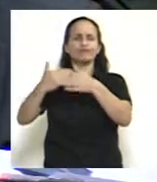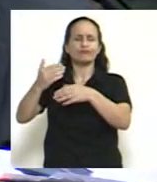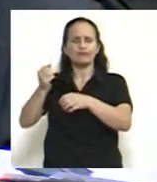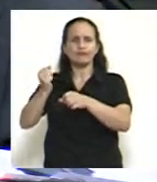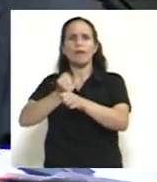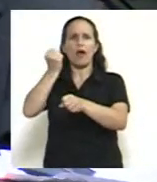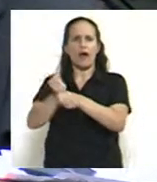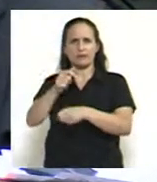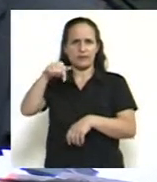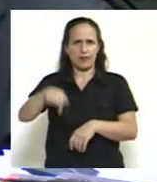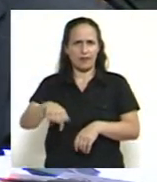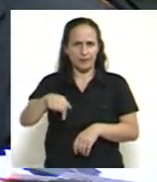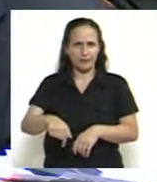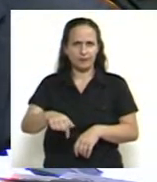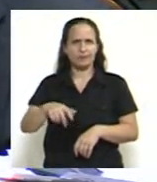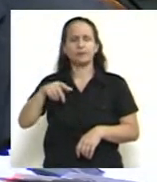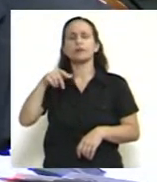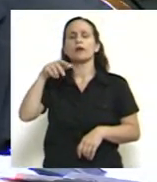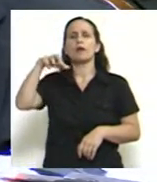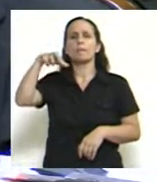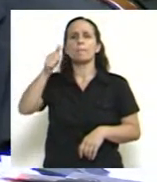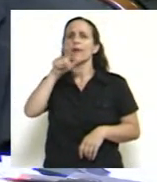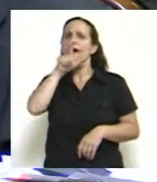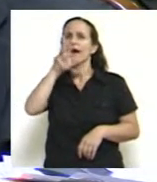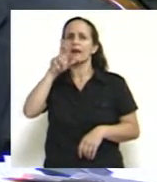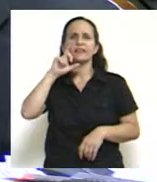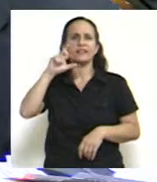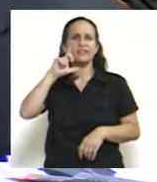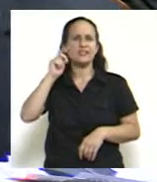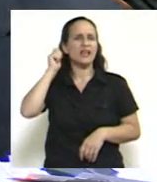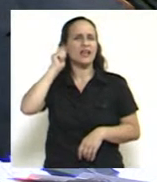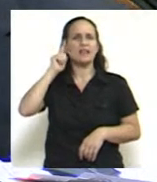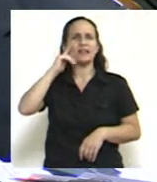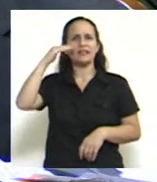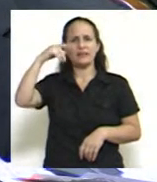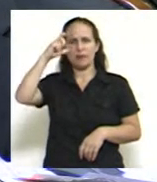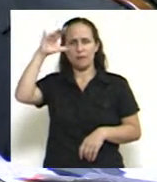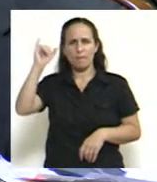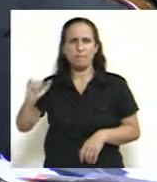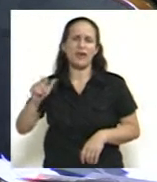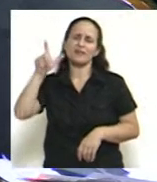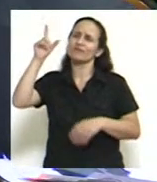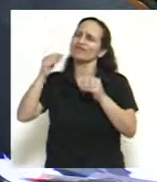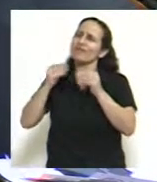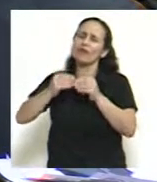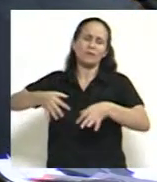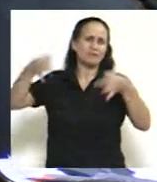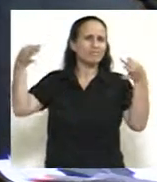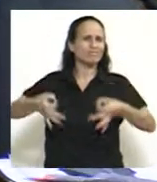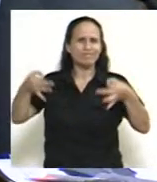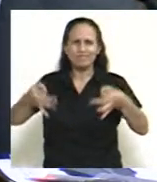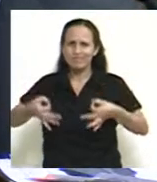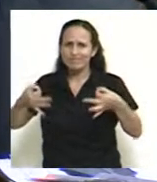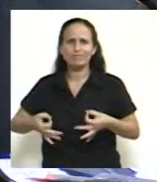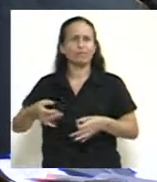momento. Patricia Jiménez, además de ser una extraordinaria colega,